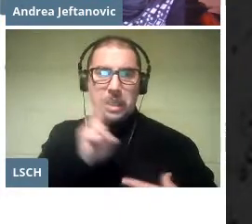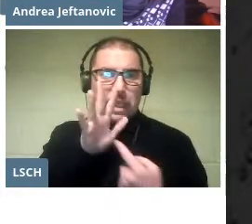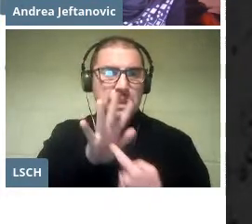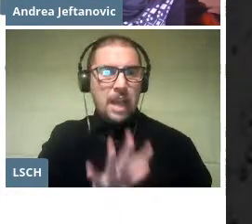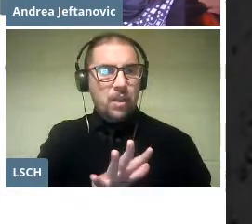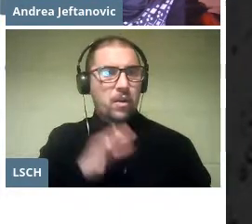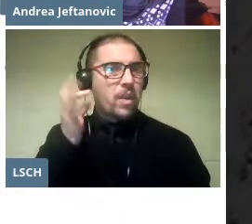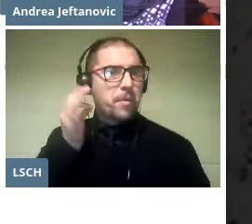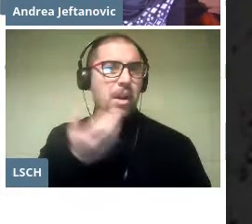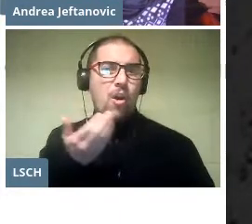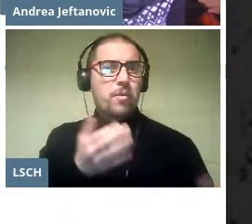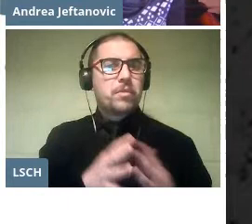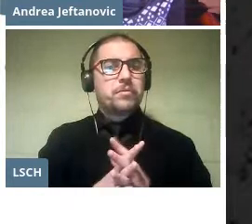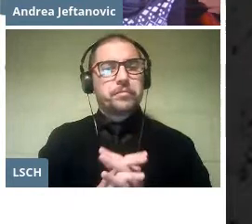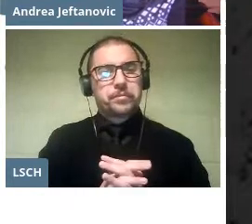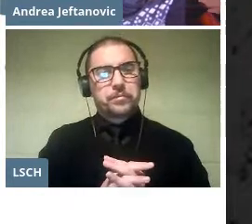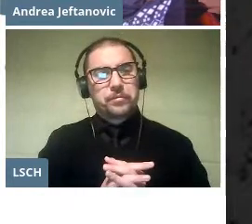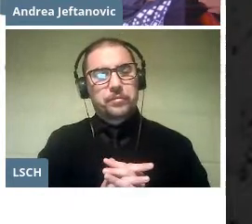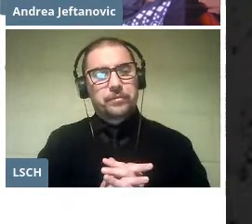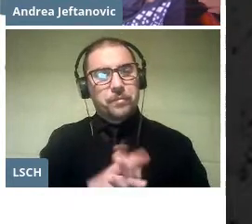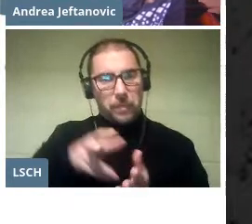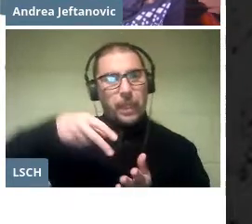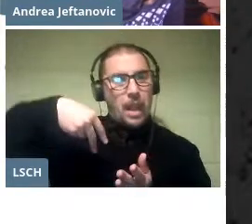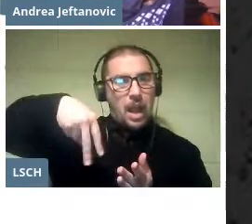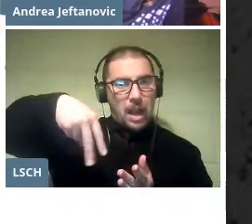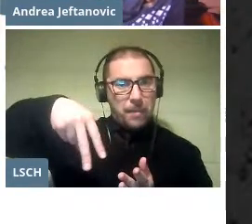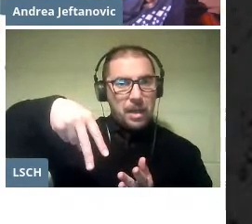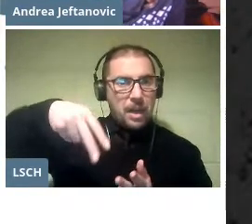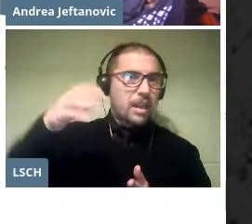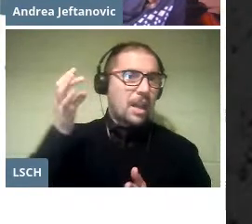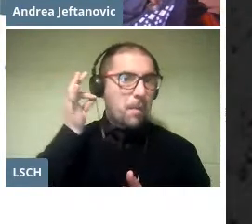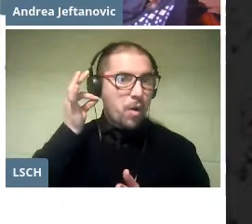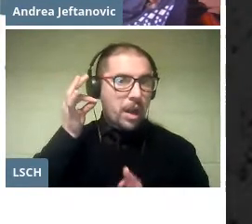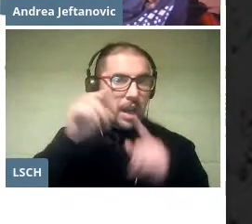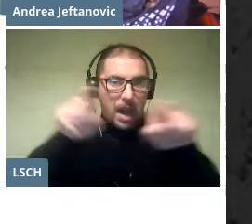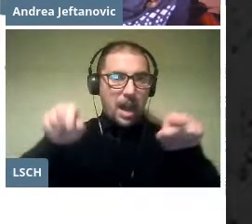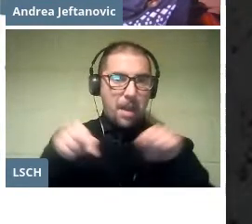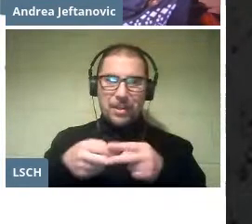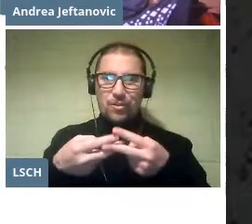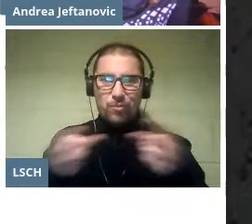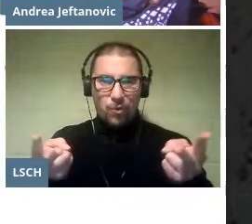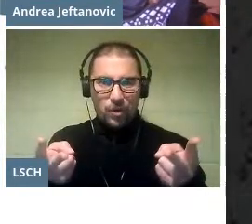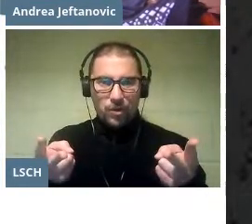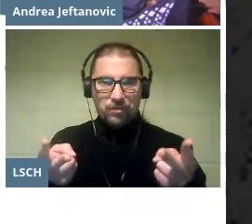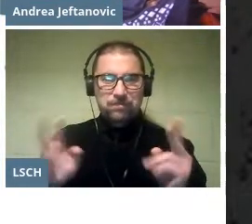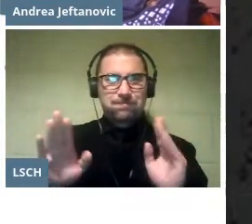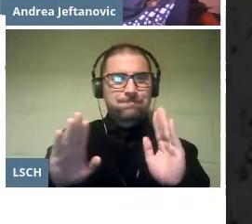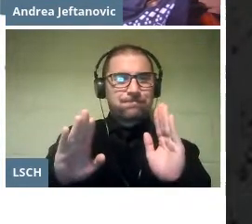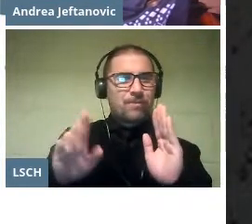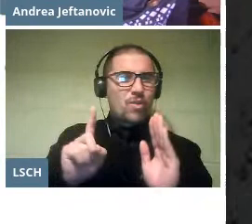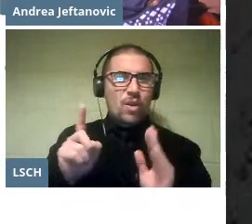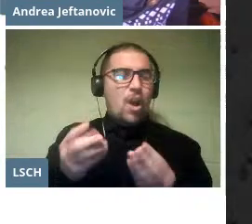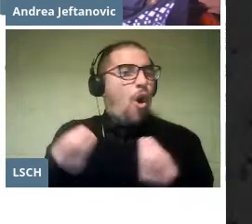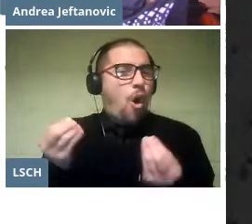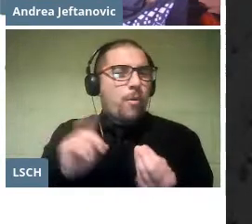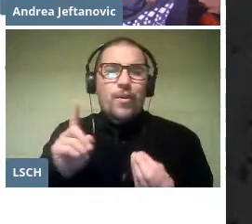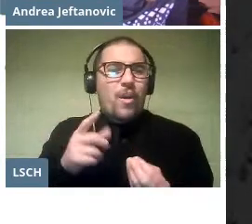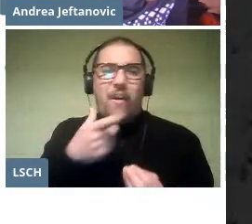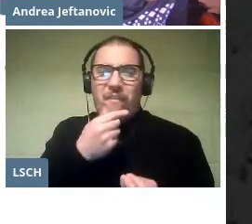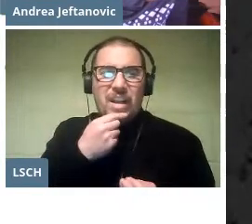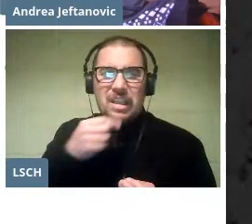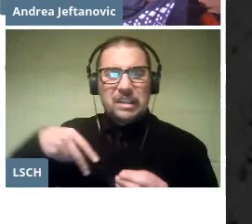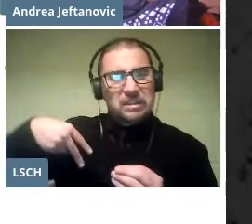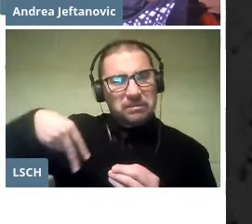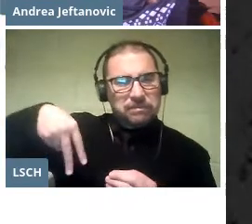mujeres. El caminar de las mujeres por el espacio público no ha sido obvio ni fácil. La